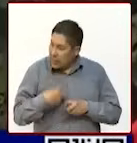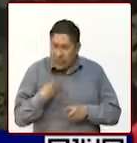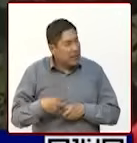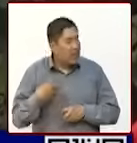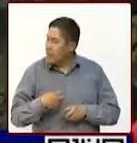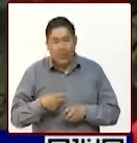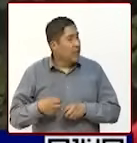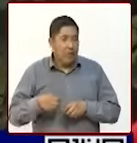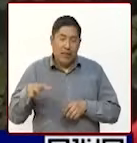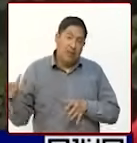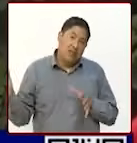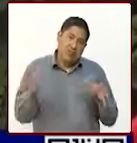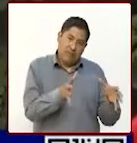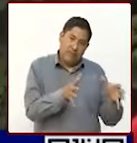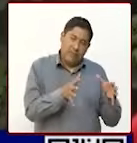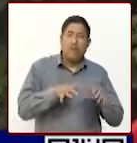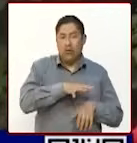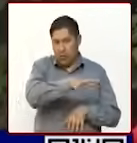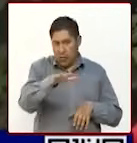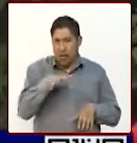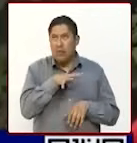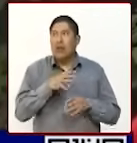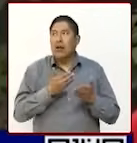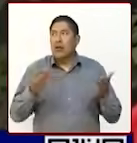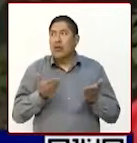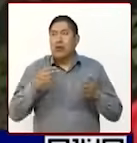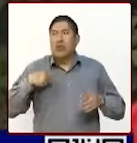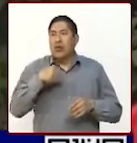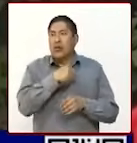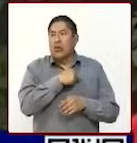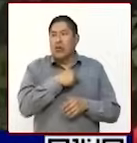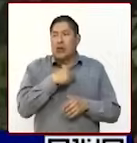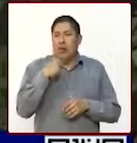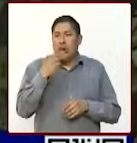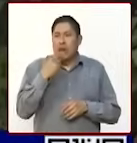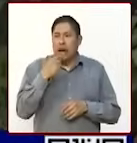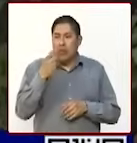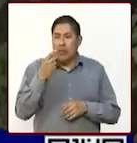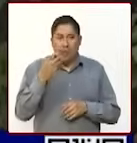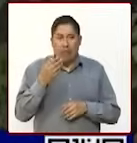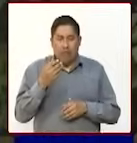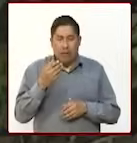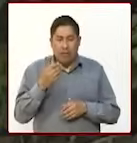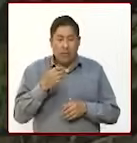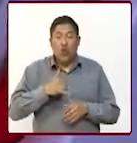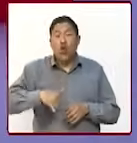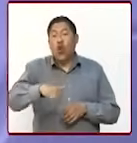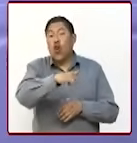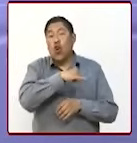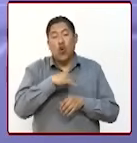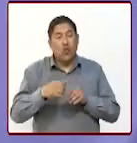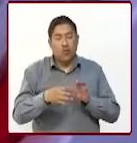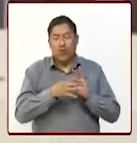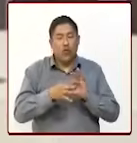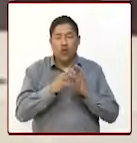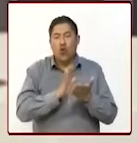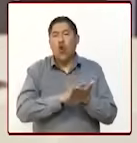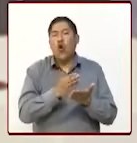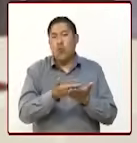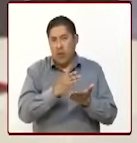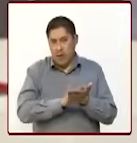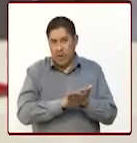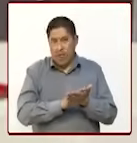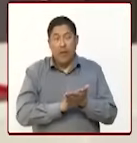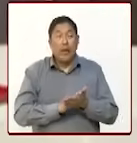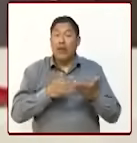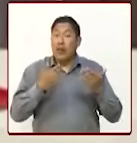censo en un lugar, el lugar donde estamos ahorita diciendo que la olla común se está haciendo. A